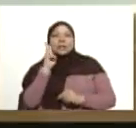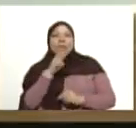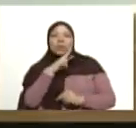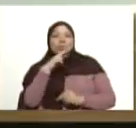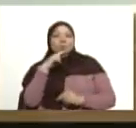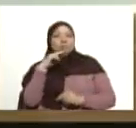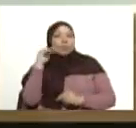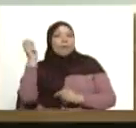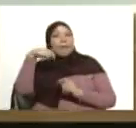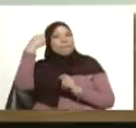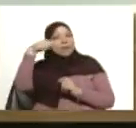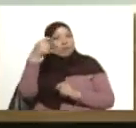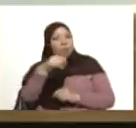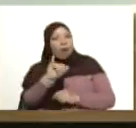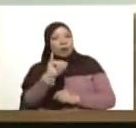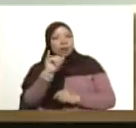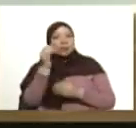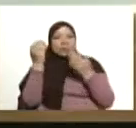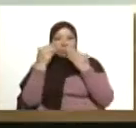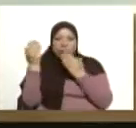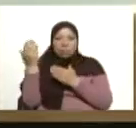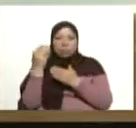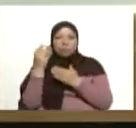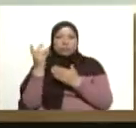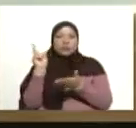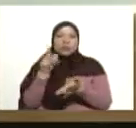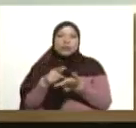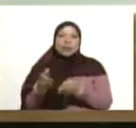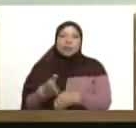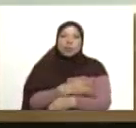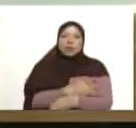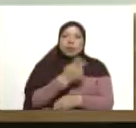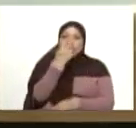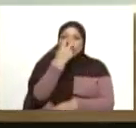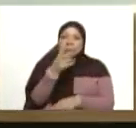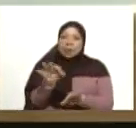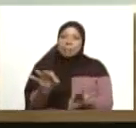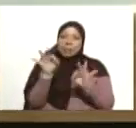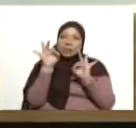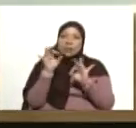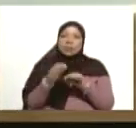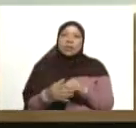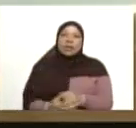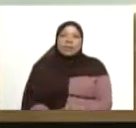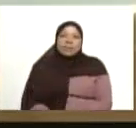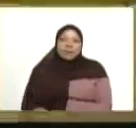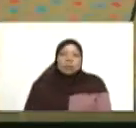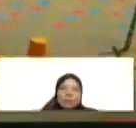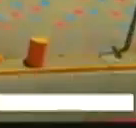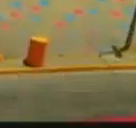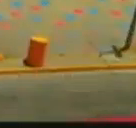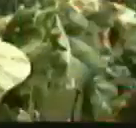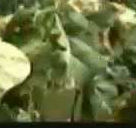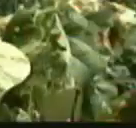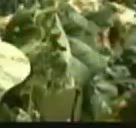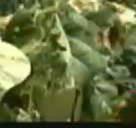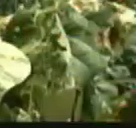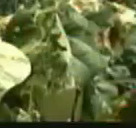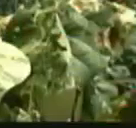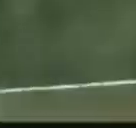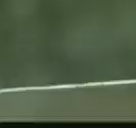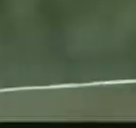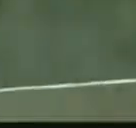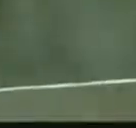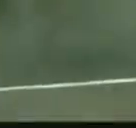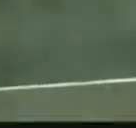un videito. Vamos a ver el videito antes de hablar con esta invitada especial. Adelante. Lolo,